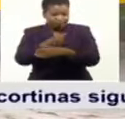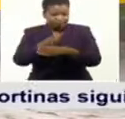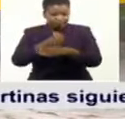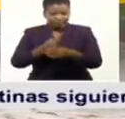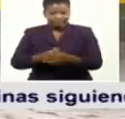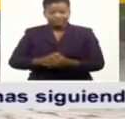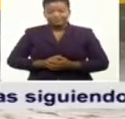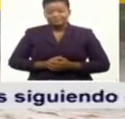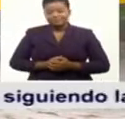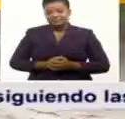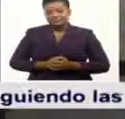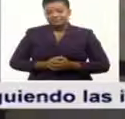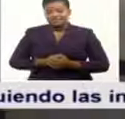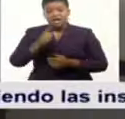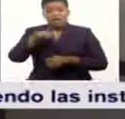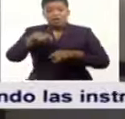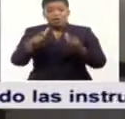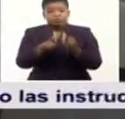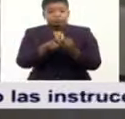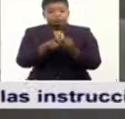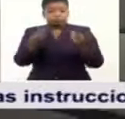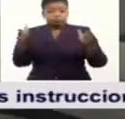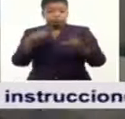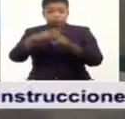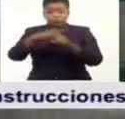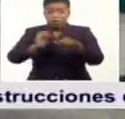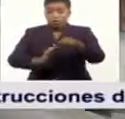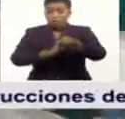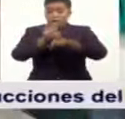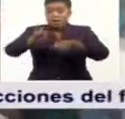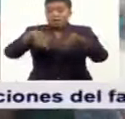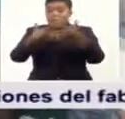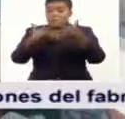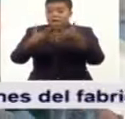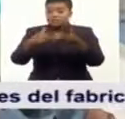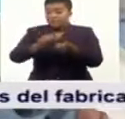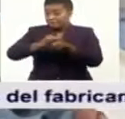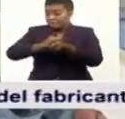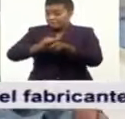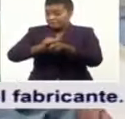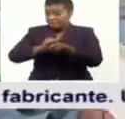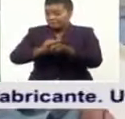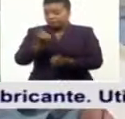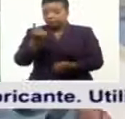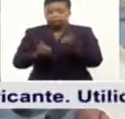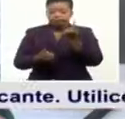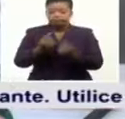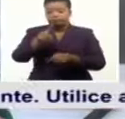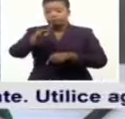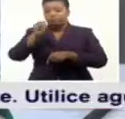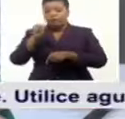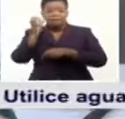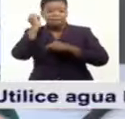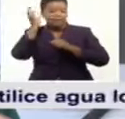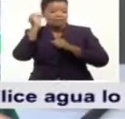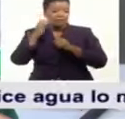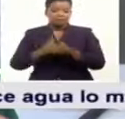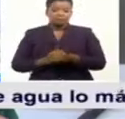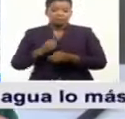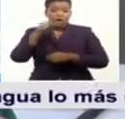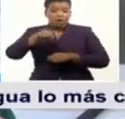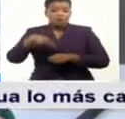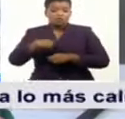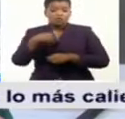casos positivos de la COVID-19, la empresa de servicio busca nuevas alternativas. En estos momentos contamos con 3 lavandines que